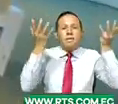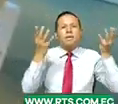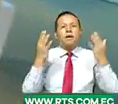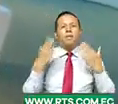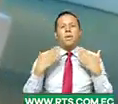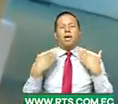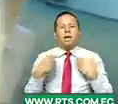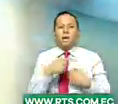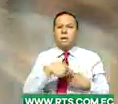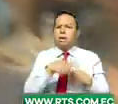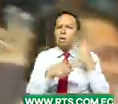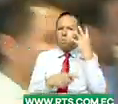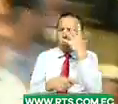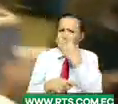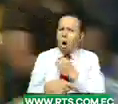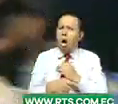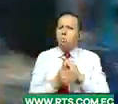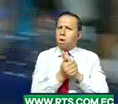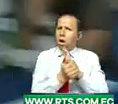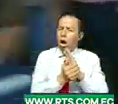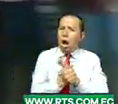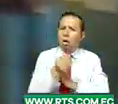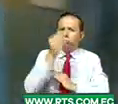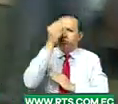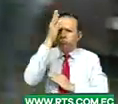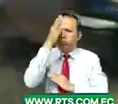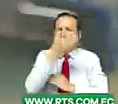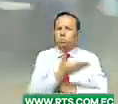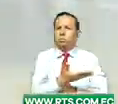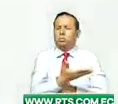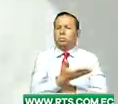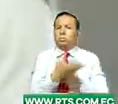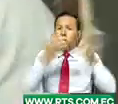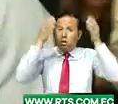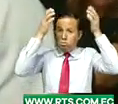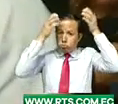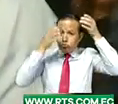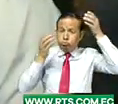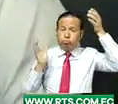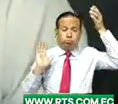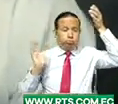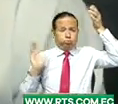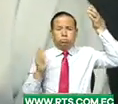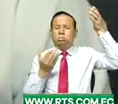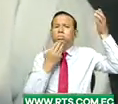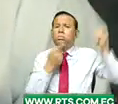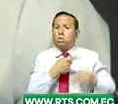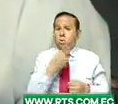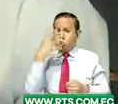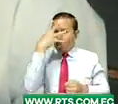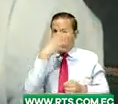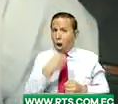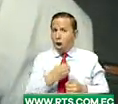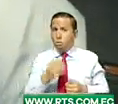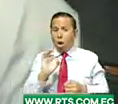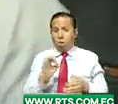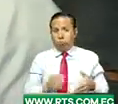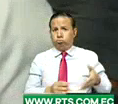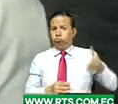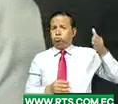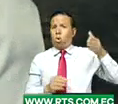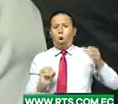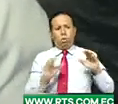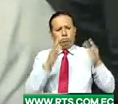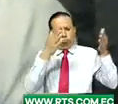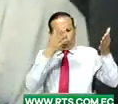hermosas, talentosas e inteligentes. Reina no es la más alta, no es la más guapa, ni es la que mejor cuerpo